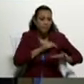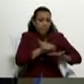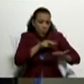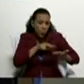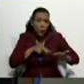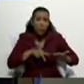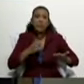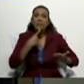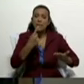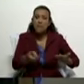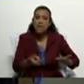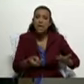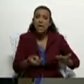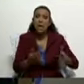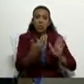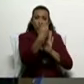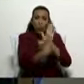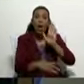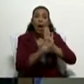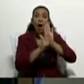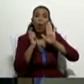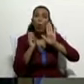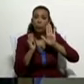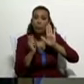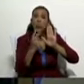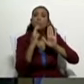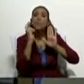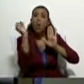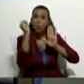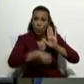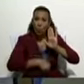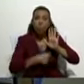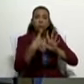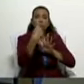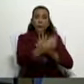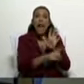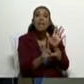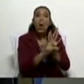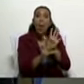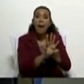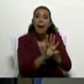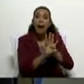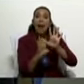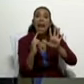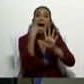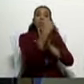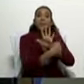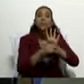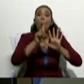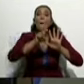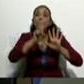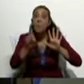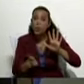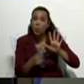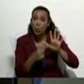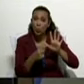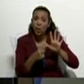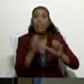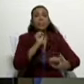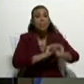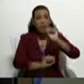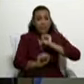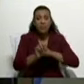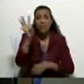que declaró la constitucionalidad de las preguntas formuladas en el referéndum consultivo en